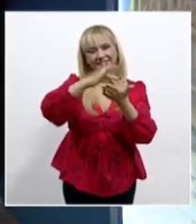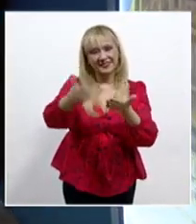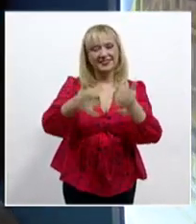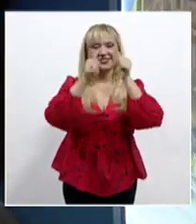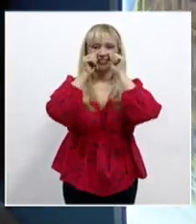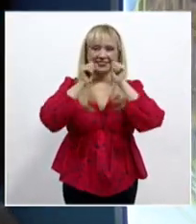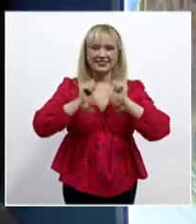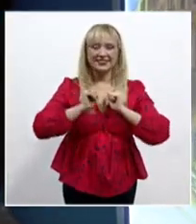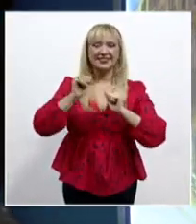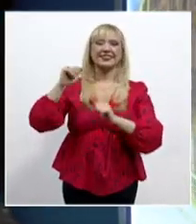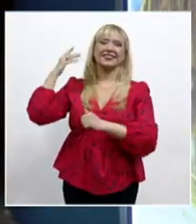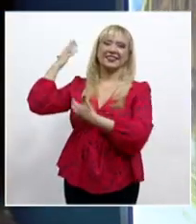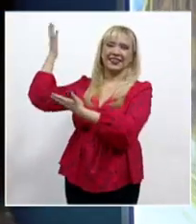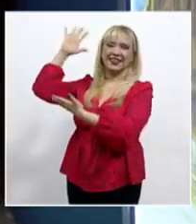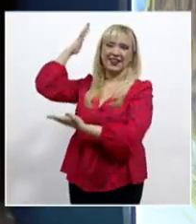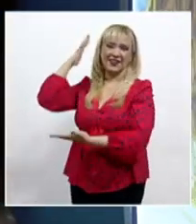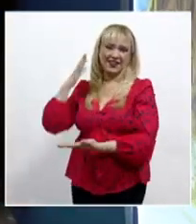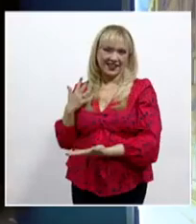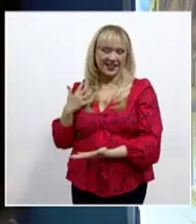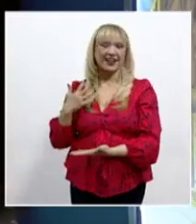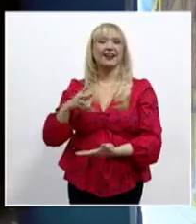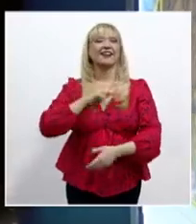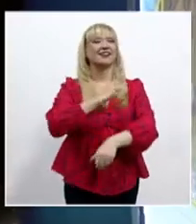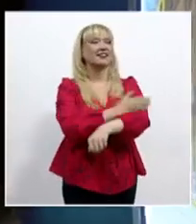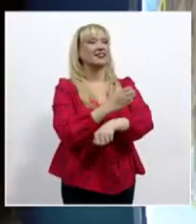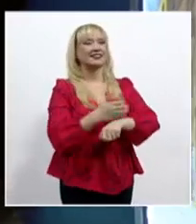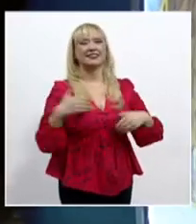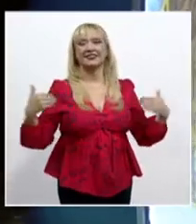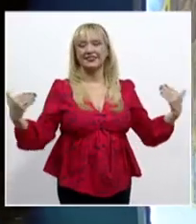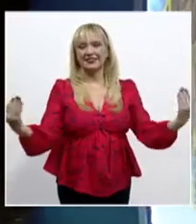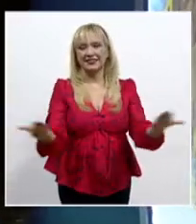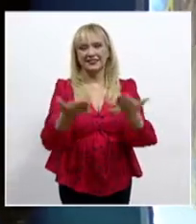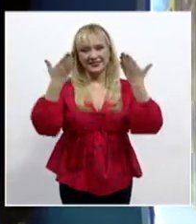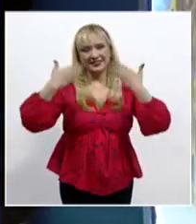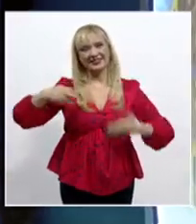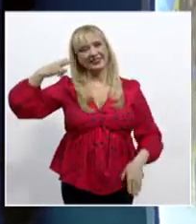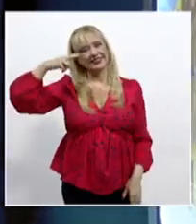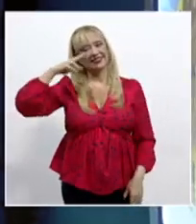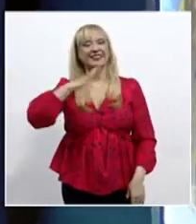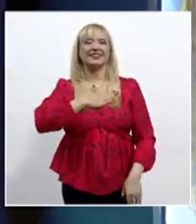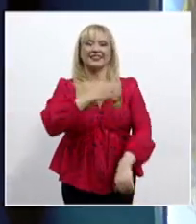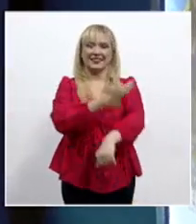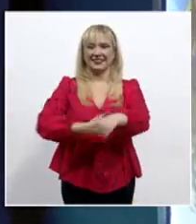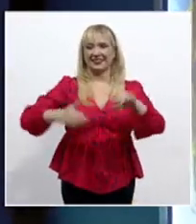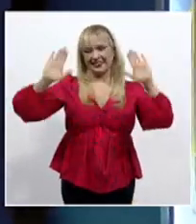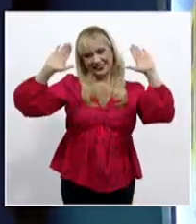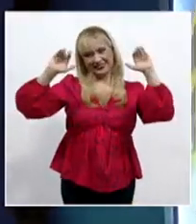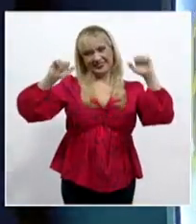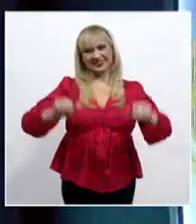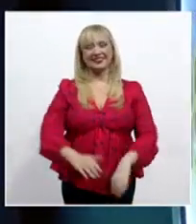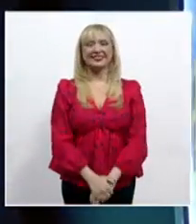compañía. Soy Lorena Sánchez Cabrera y a nombre de todo este equipo le deseamos que tenga una excelente tarde. Hasta pronto.